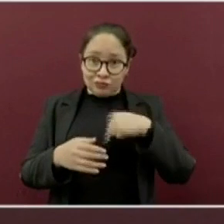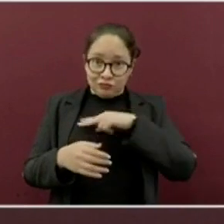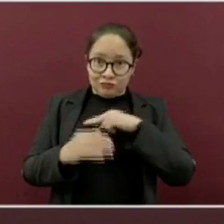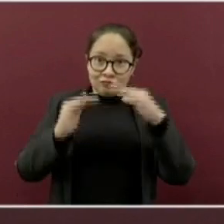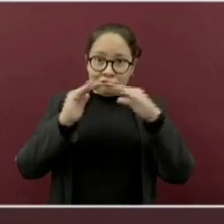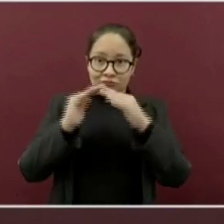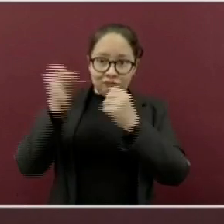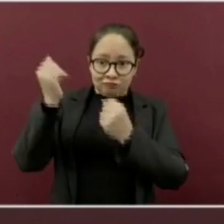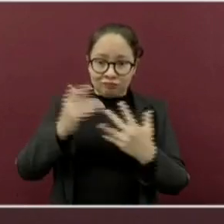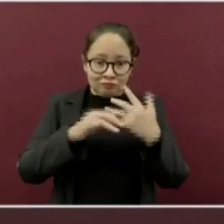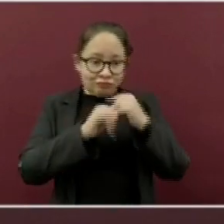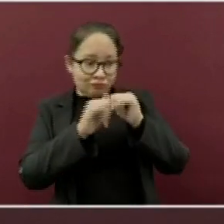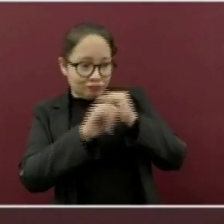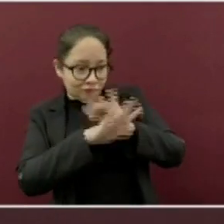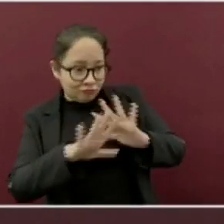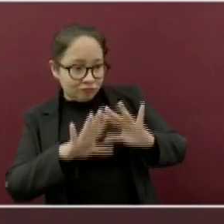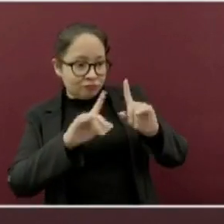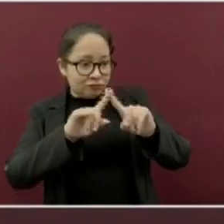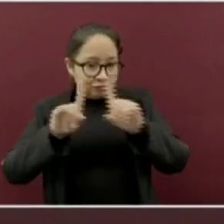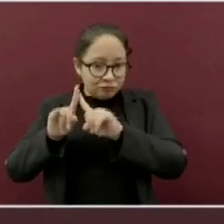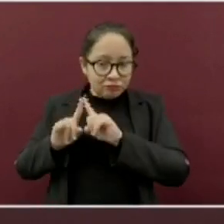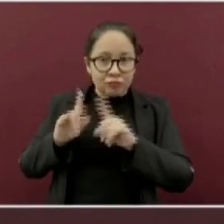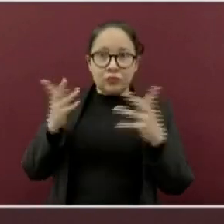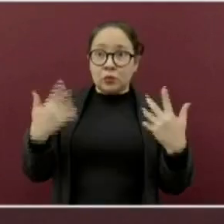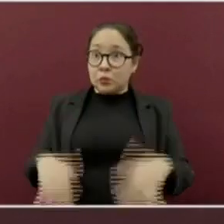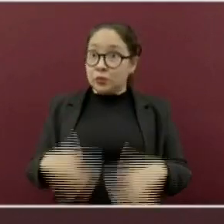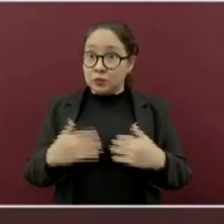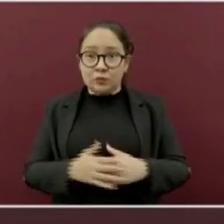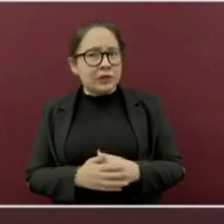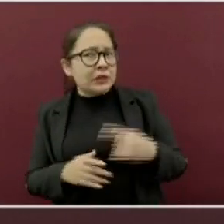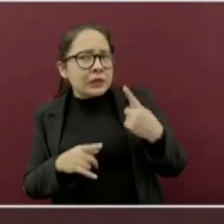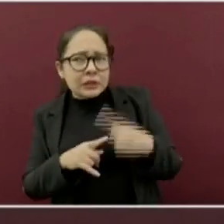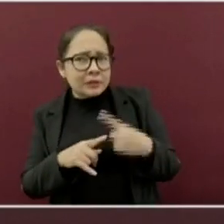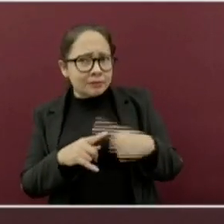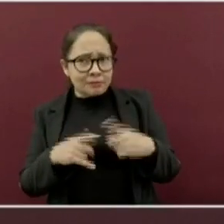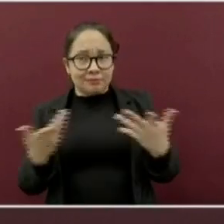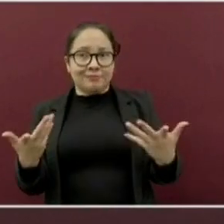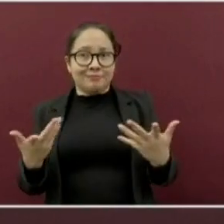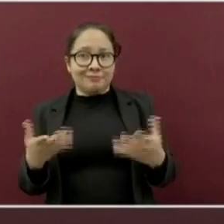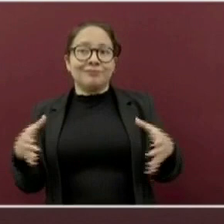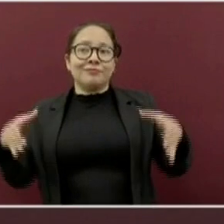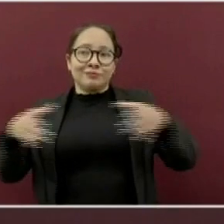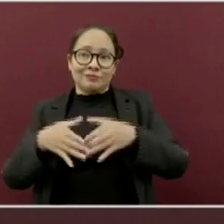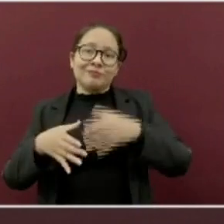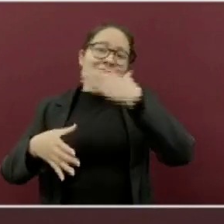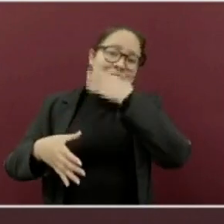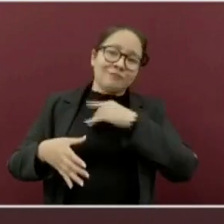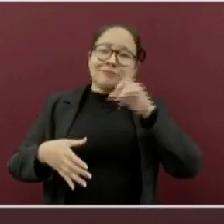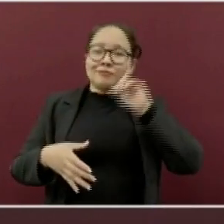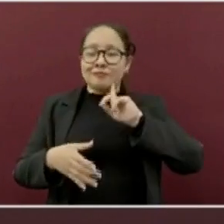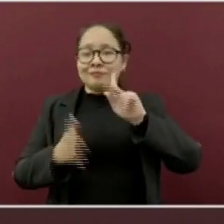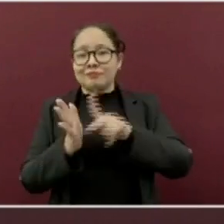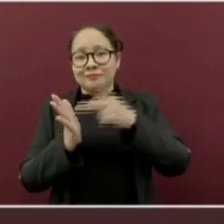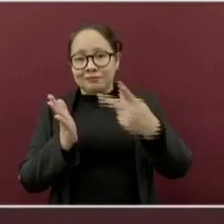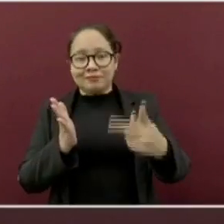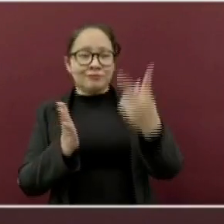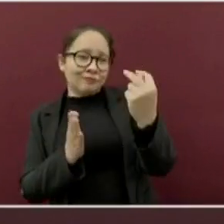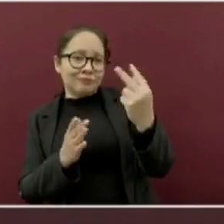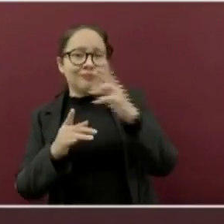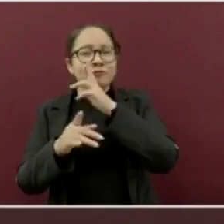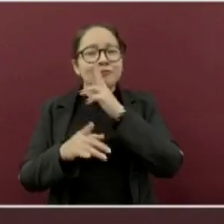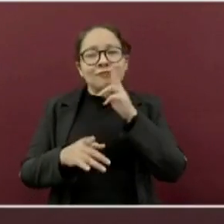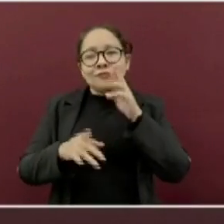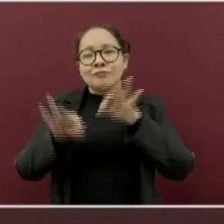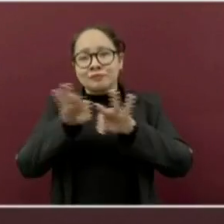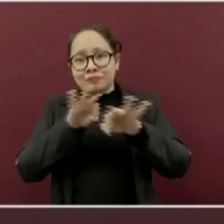los mensajes, la información. Me refiero a las y los periodistas, esos hombres